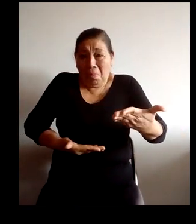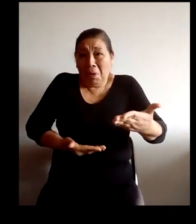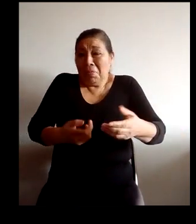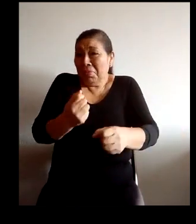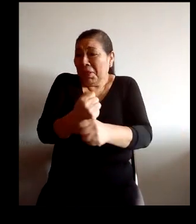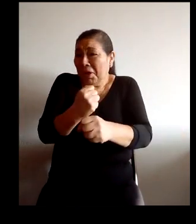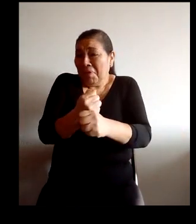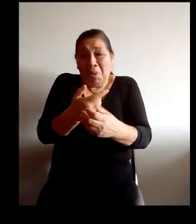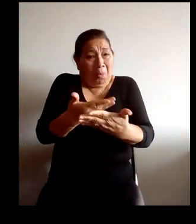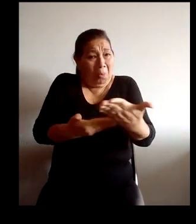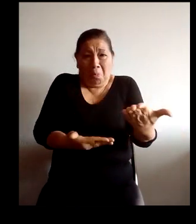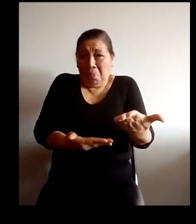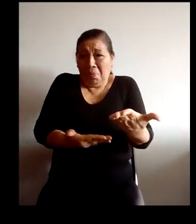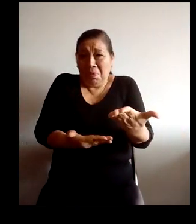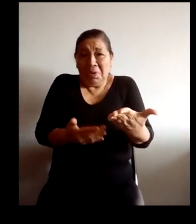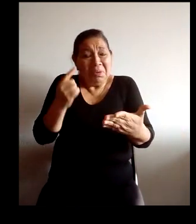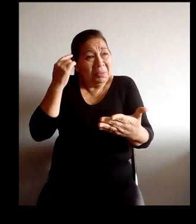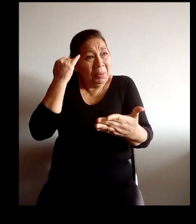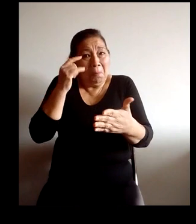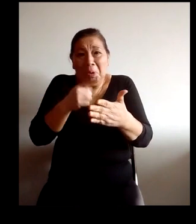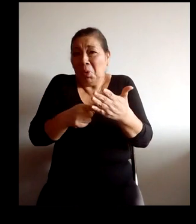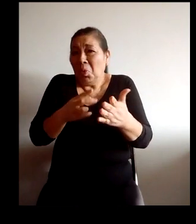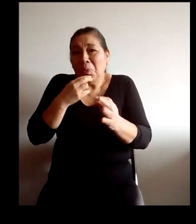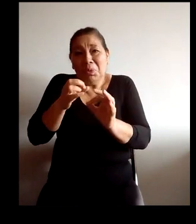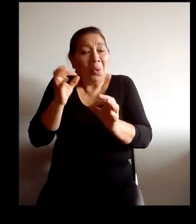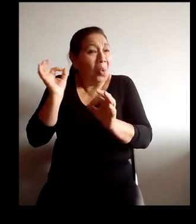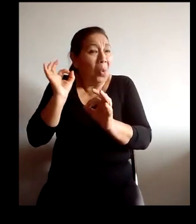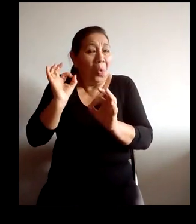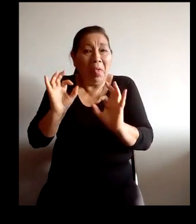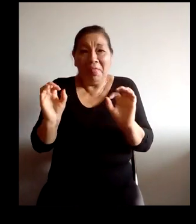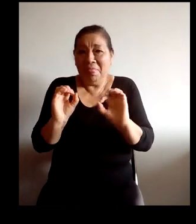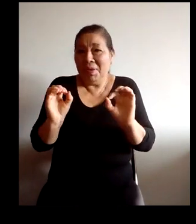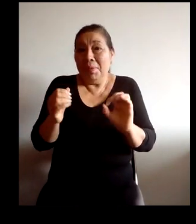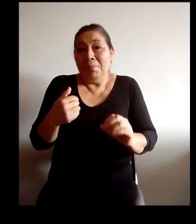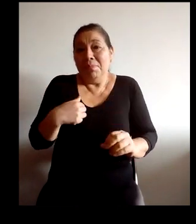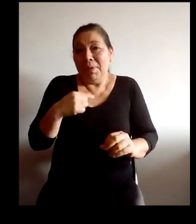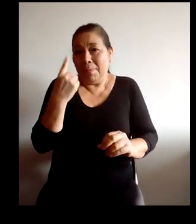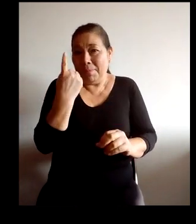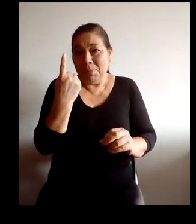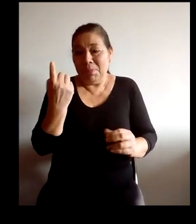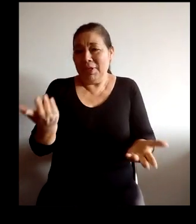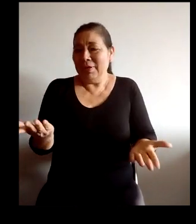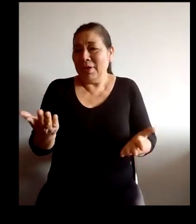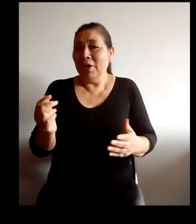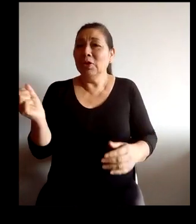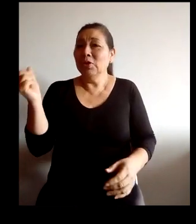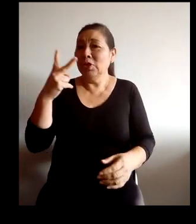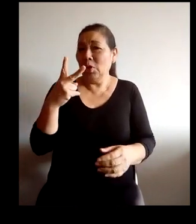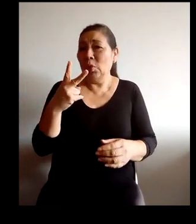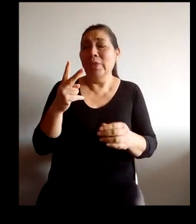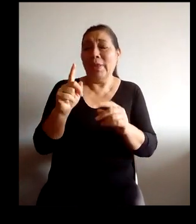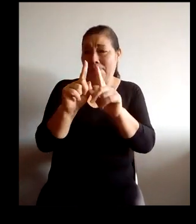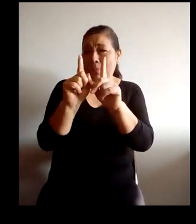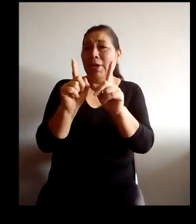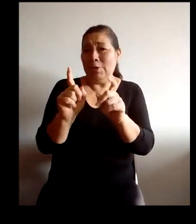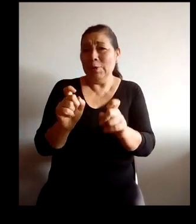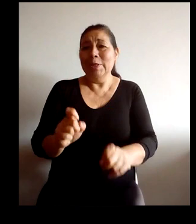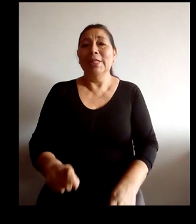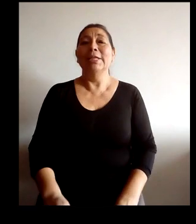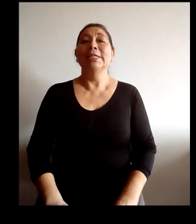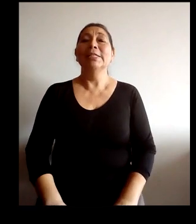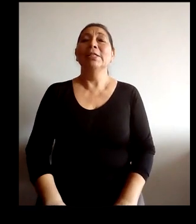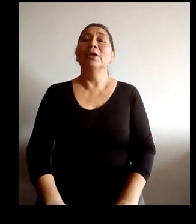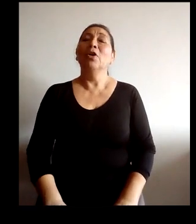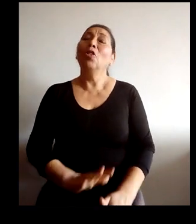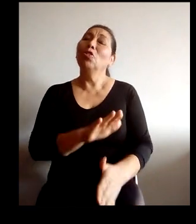preocupación. Segunda preocupación, todo su informe oral se ha basado, no